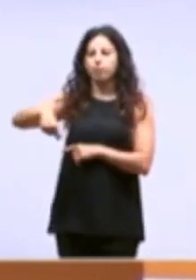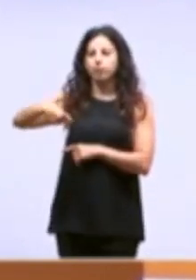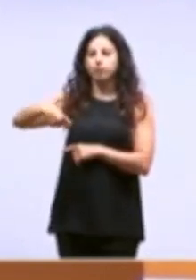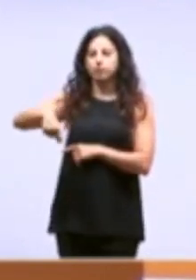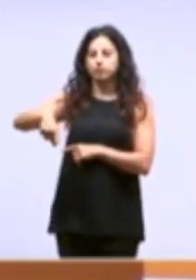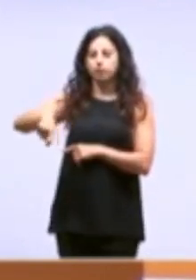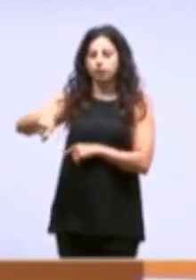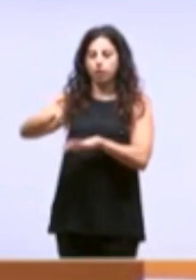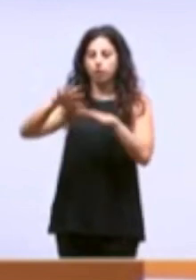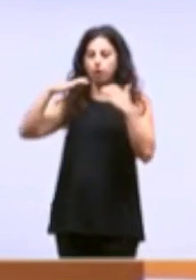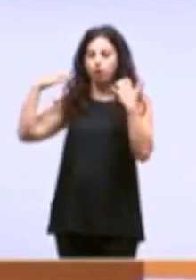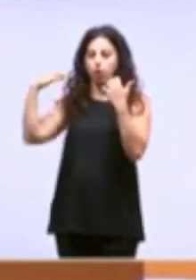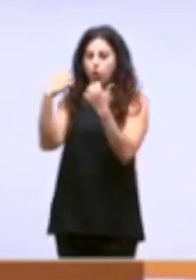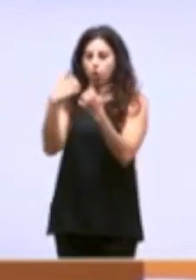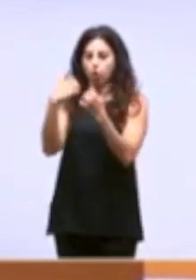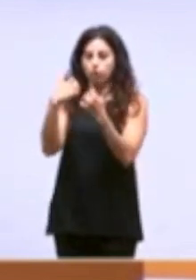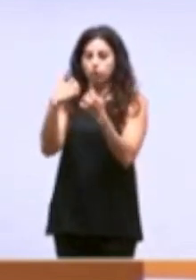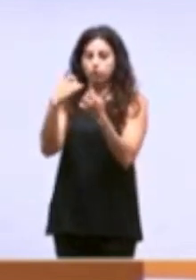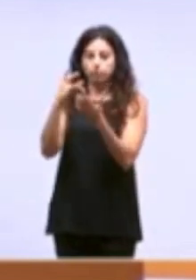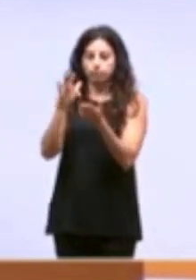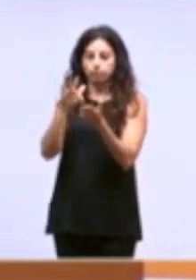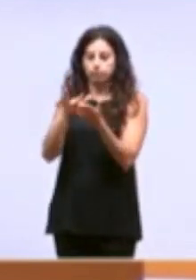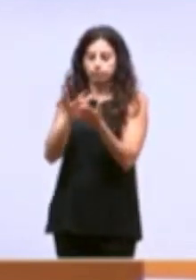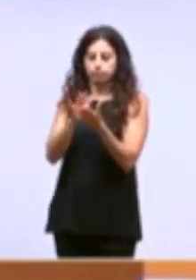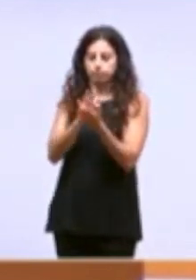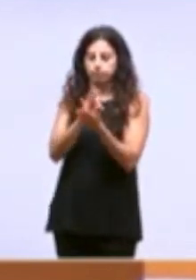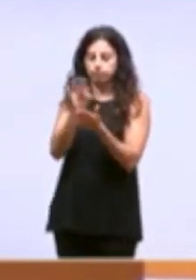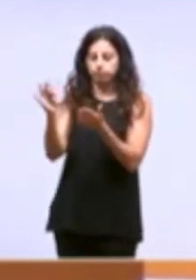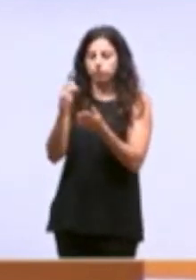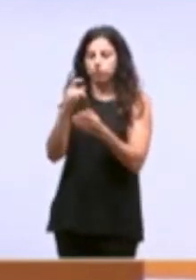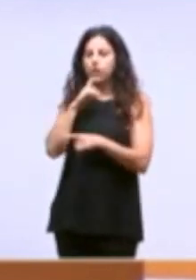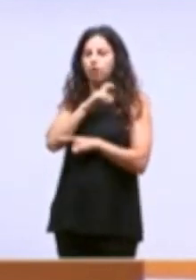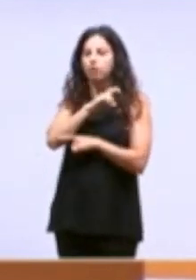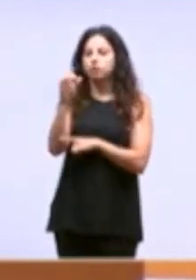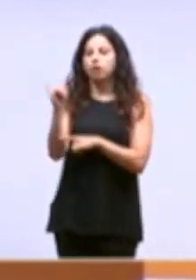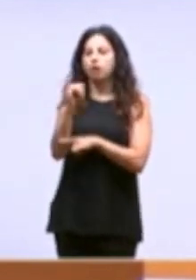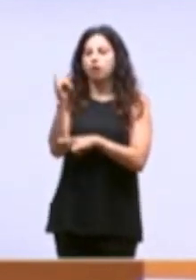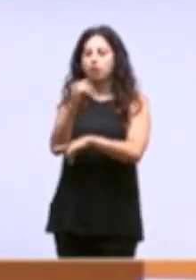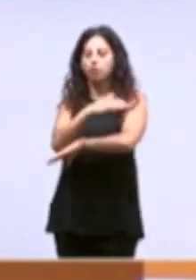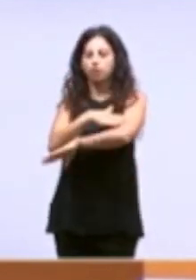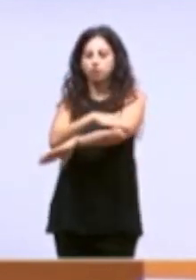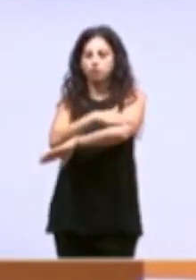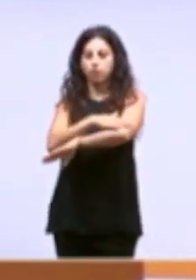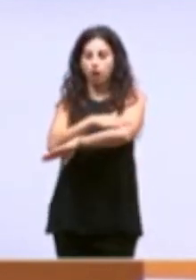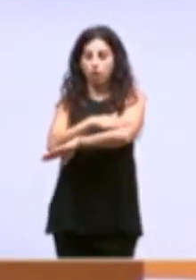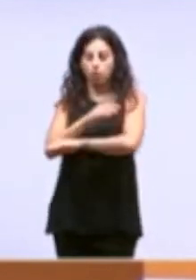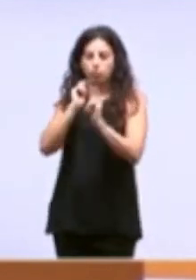La presidencia de las Cortes procederá inmediatamente a comunicar al jefe del Estado la elección de don Jorge Azcón